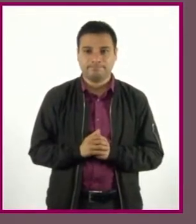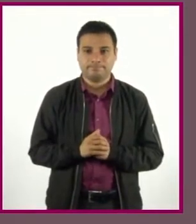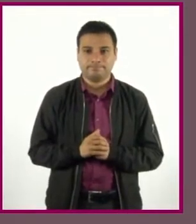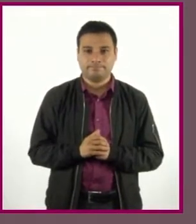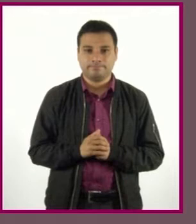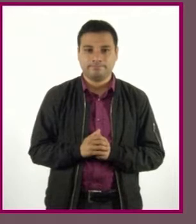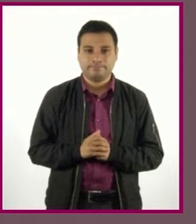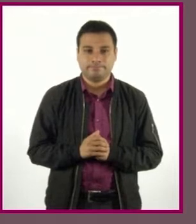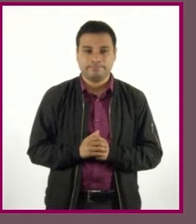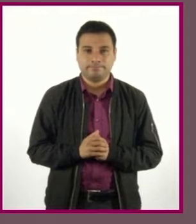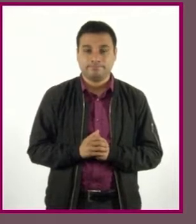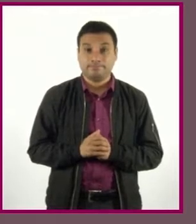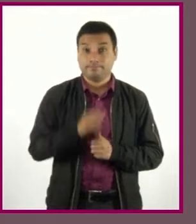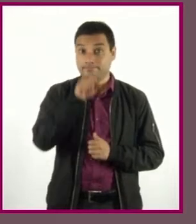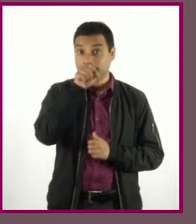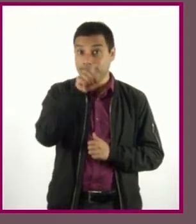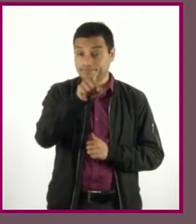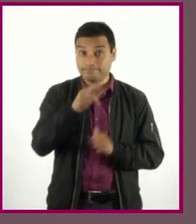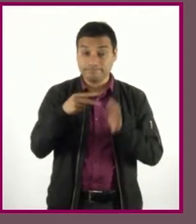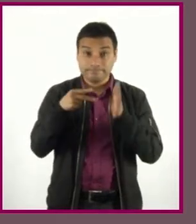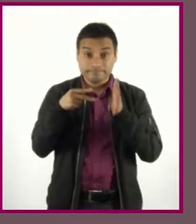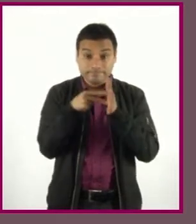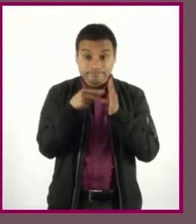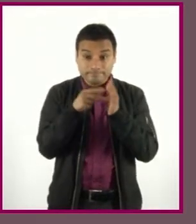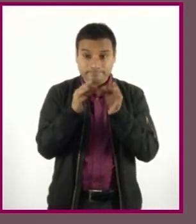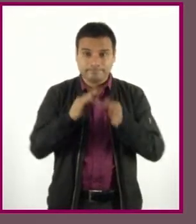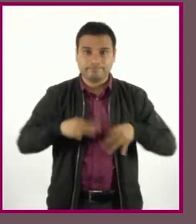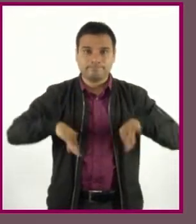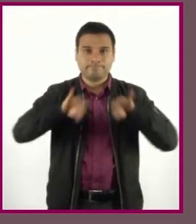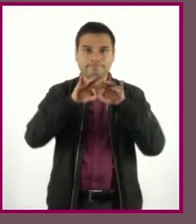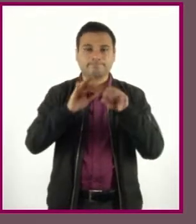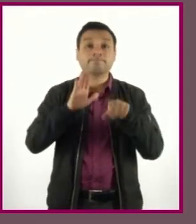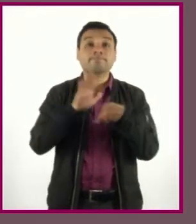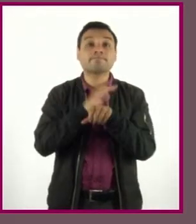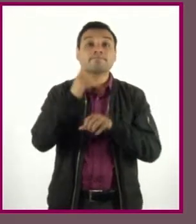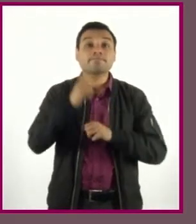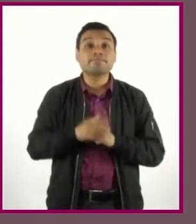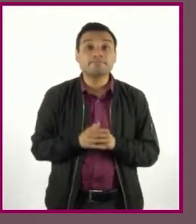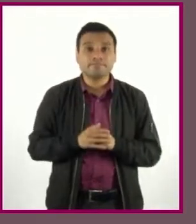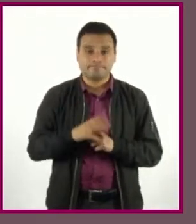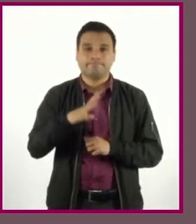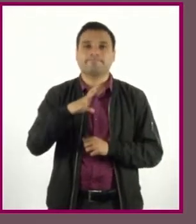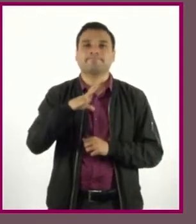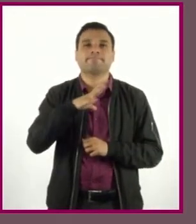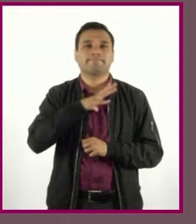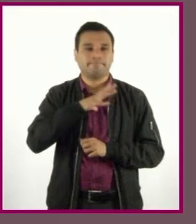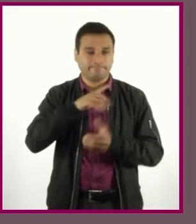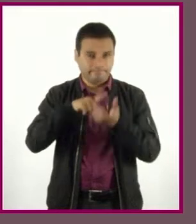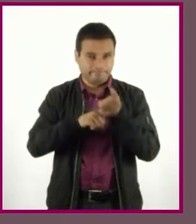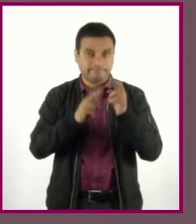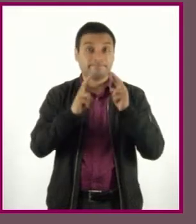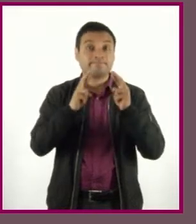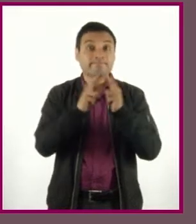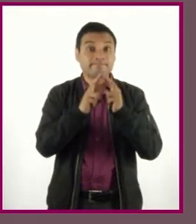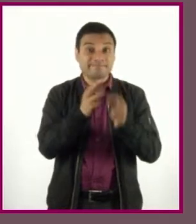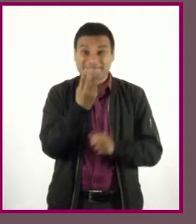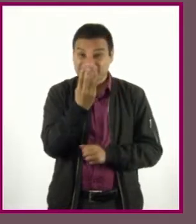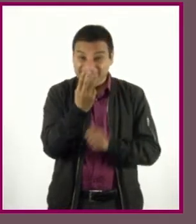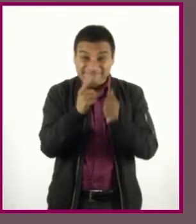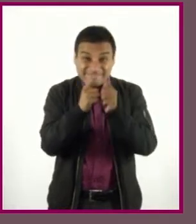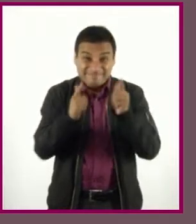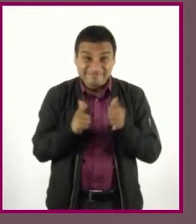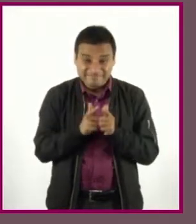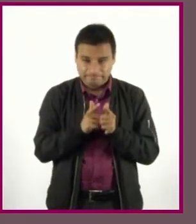geográfica, Siria es muy importante porque se encuentra en una zona de conflicto religioso en donde los tres grandes